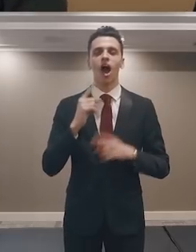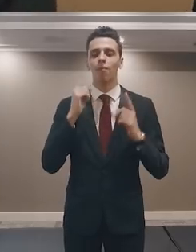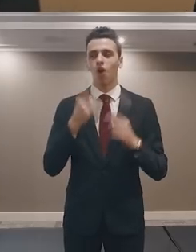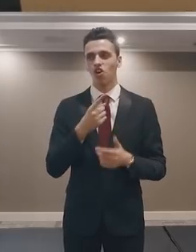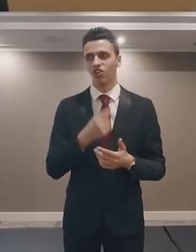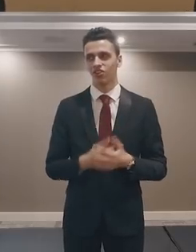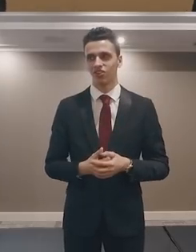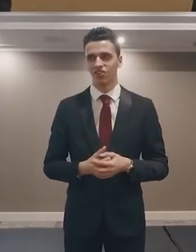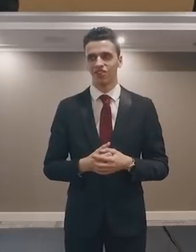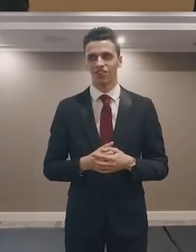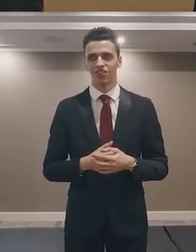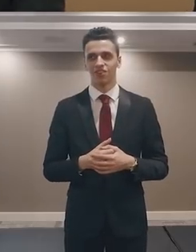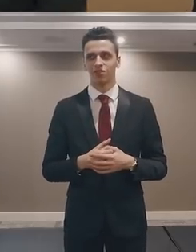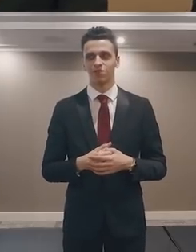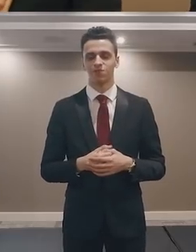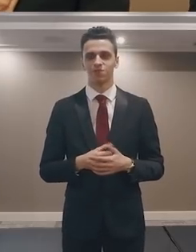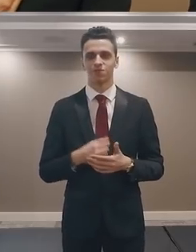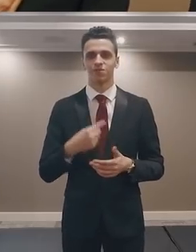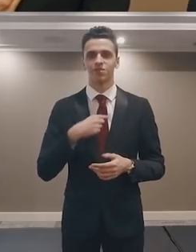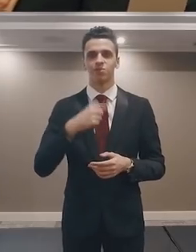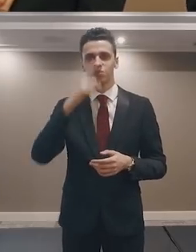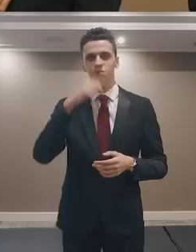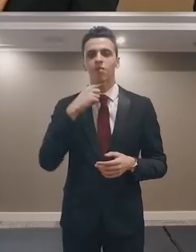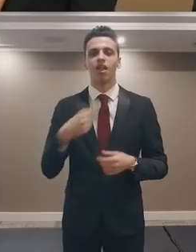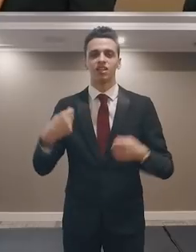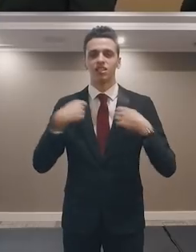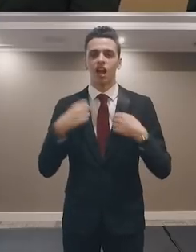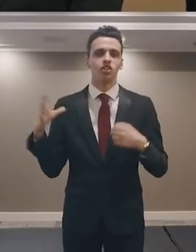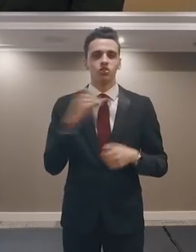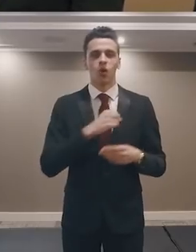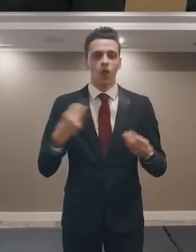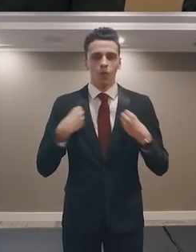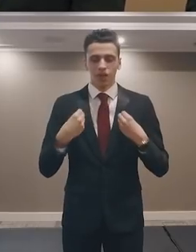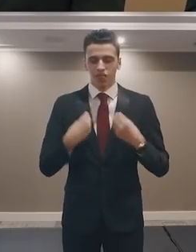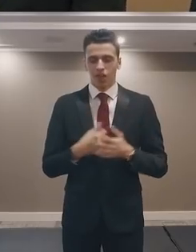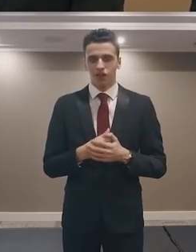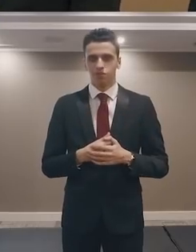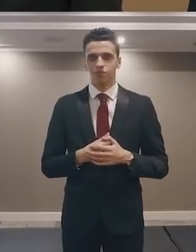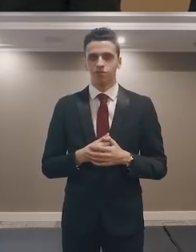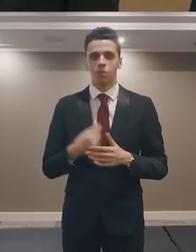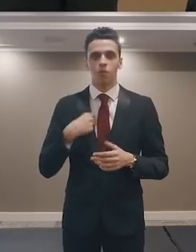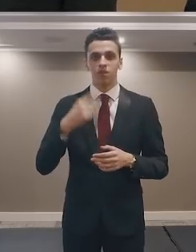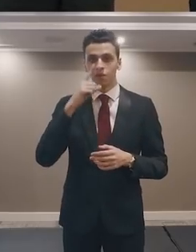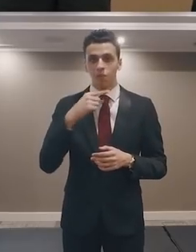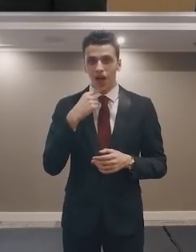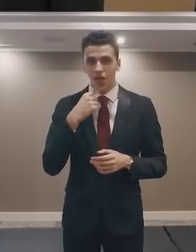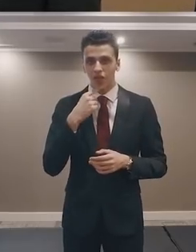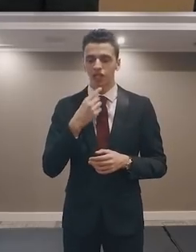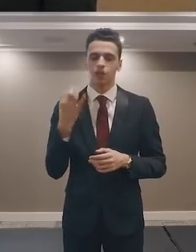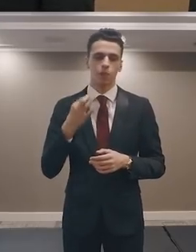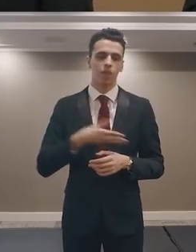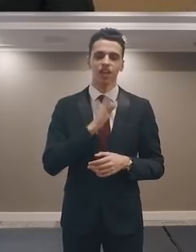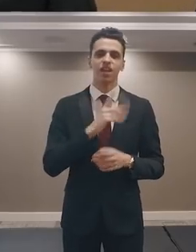solo en la mis padres es blando todo en la vida se merecen un crucero por asia o no se lo merecen y muchos